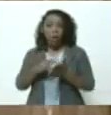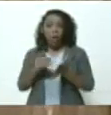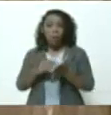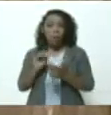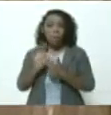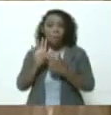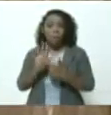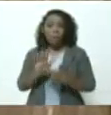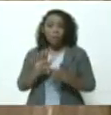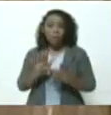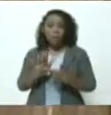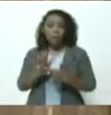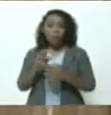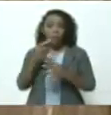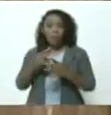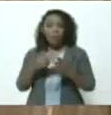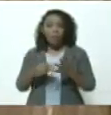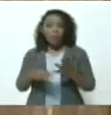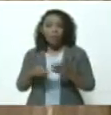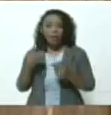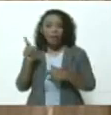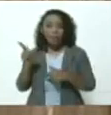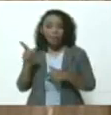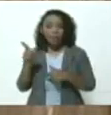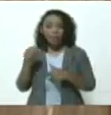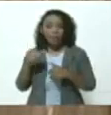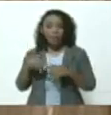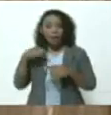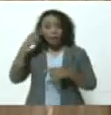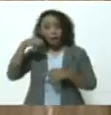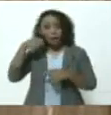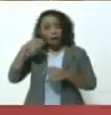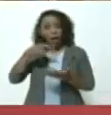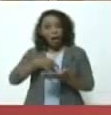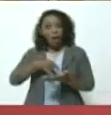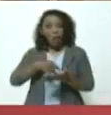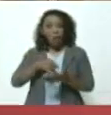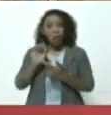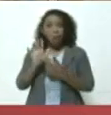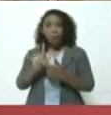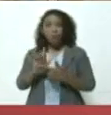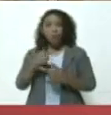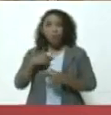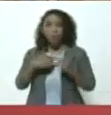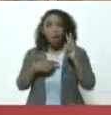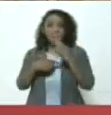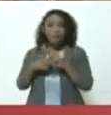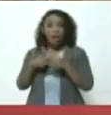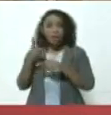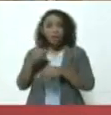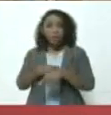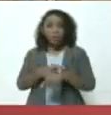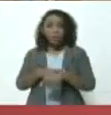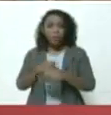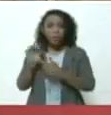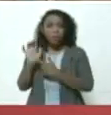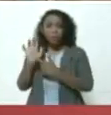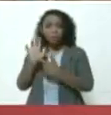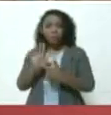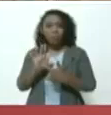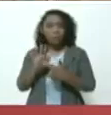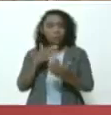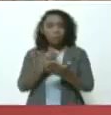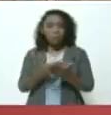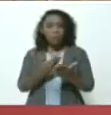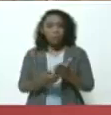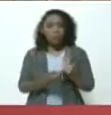sido parte de la utilería en esta serie Carabobo Camino de Libertad. Hasta la pueden mostrar, porque yo la vi por ahí hace un momento. Por ahí la tenemos, Gregory, ayúdanos a mostrar y